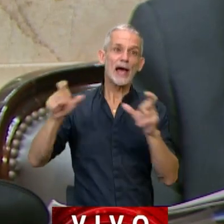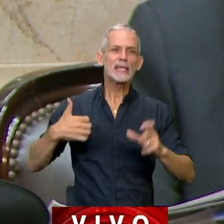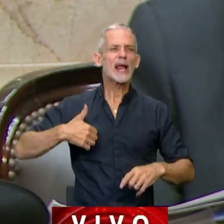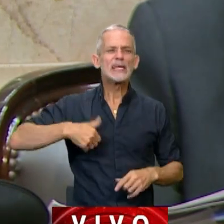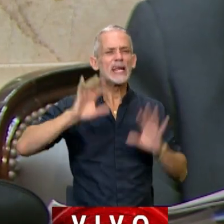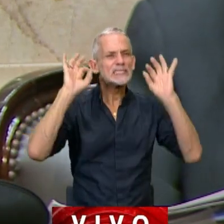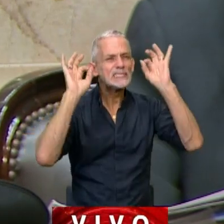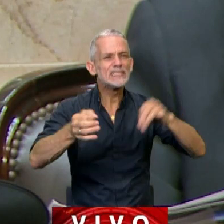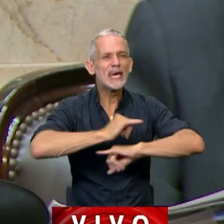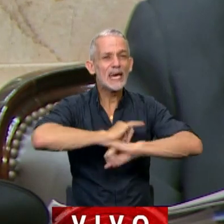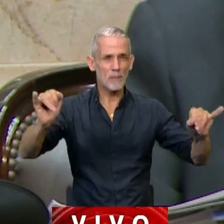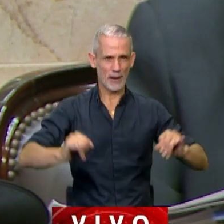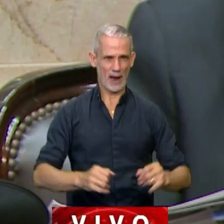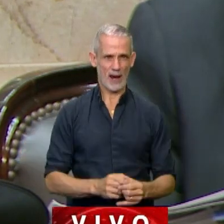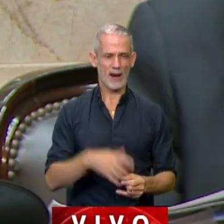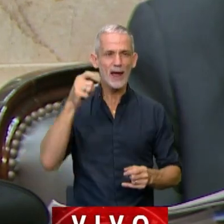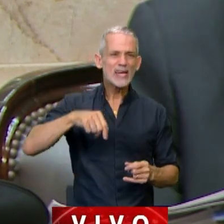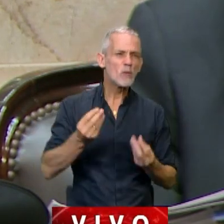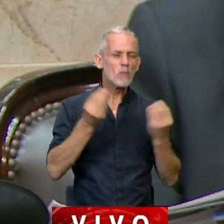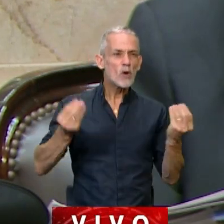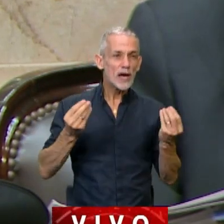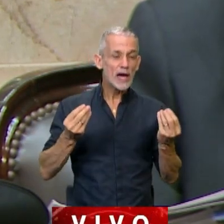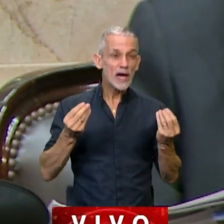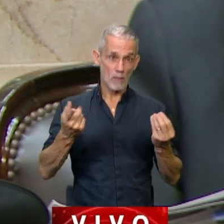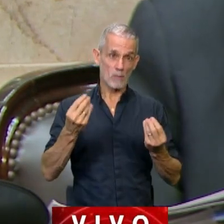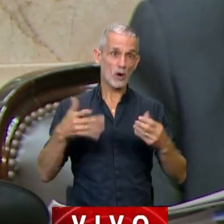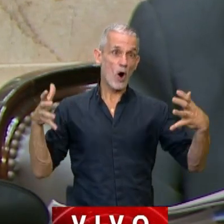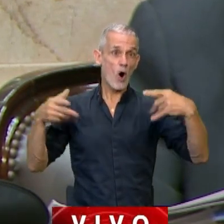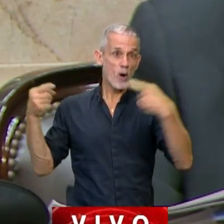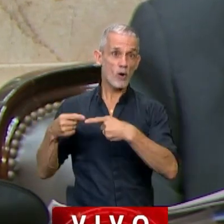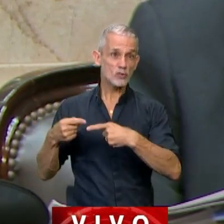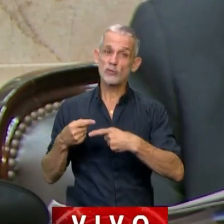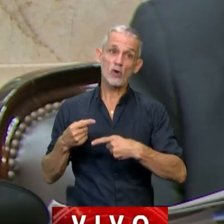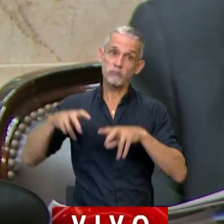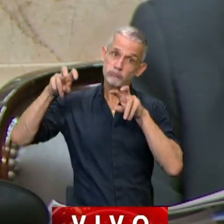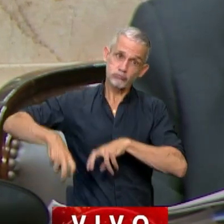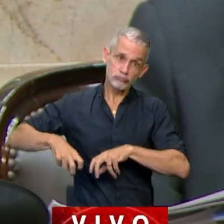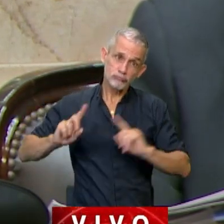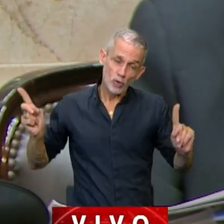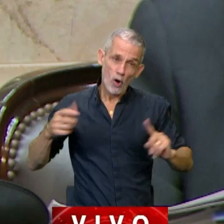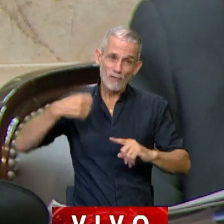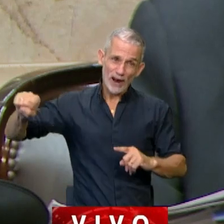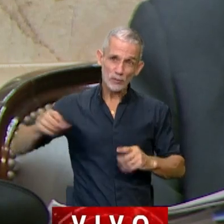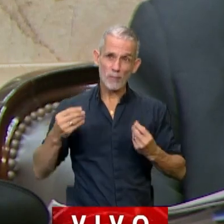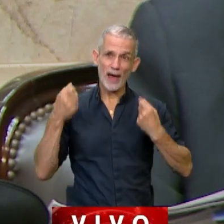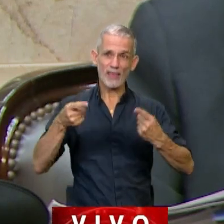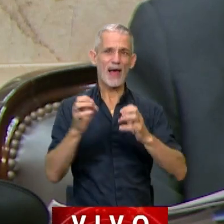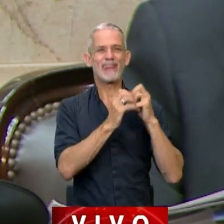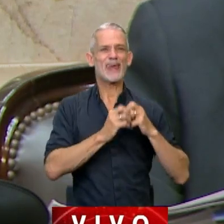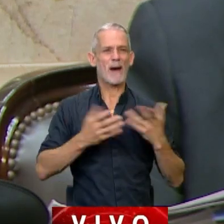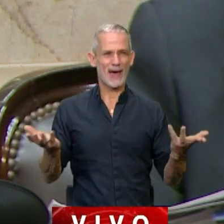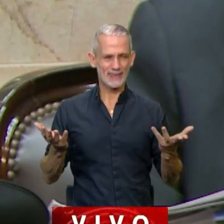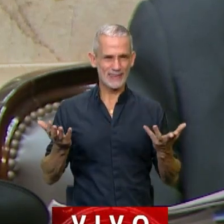los argentinos y las argentinas tienen que saber que esto pasa porque la oposición no se sentó para habilitar el